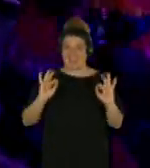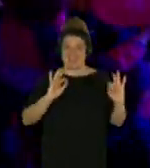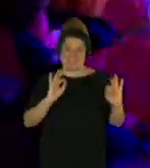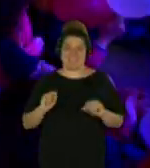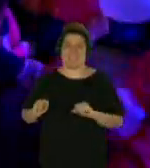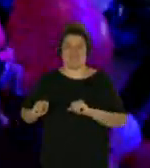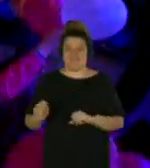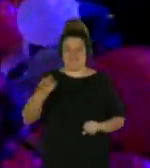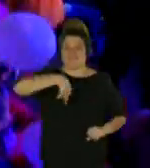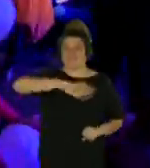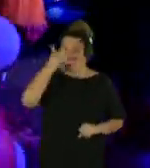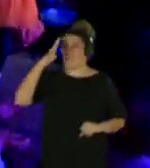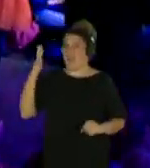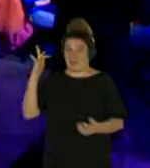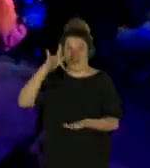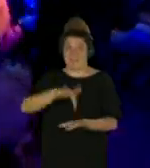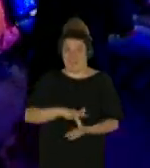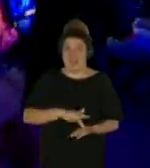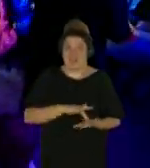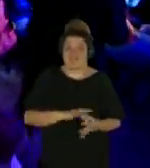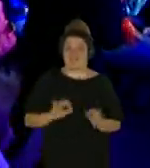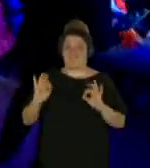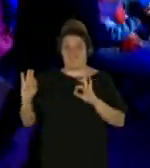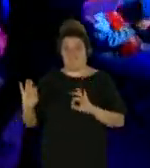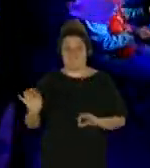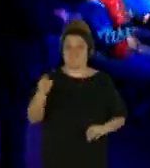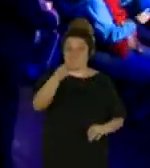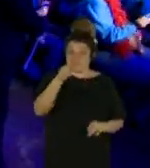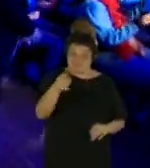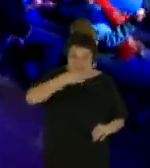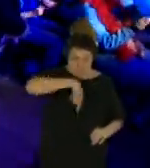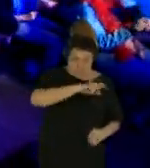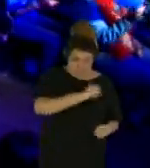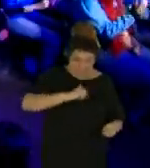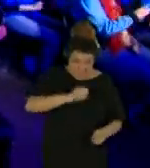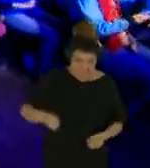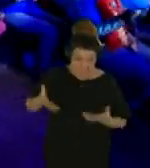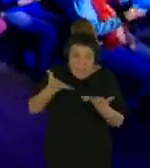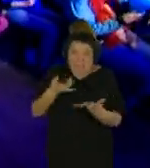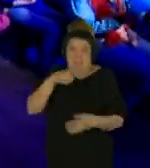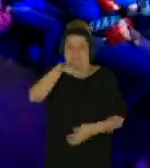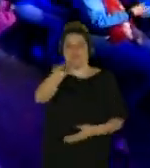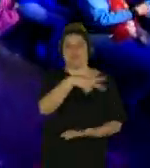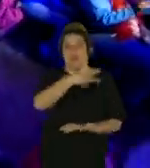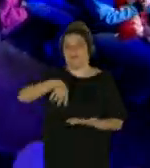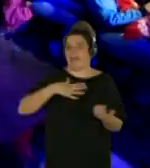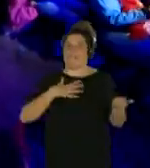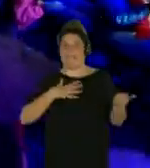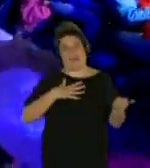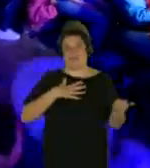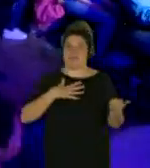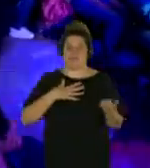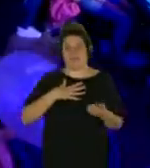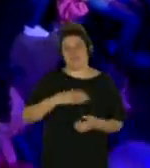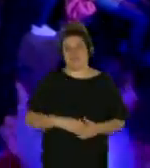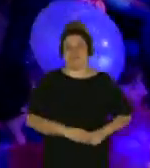Baila con este ritmo que trae la Ni Fu ni Fa. En carnaval, en carnaval. Tú baila con este ritmo que trae la Ni Fu ni Fa.